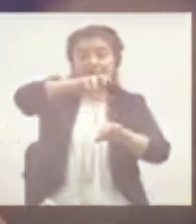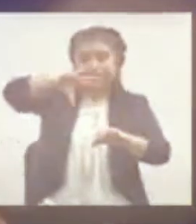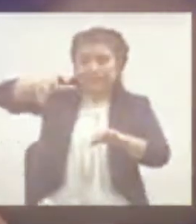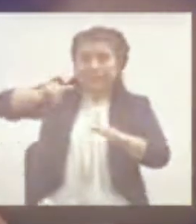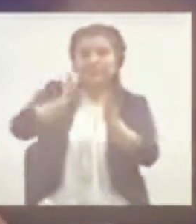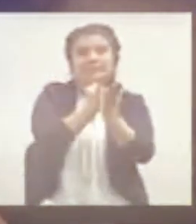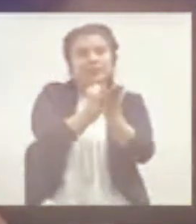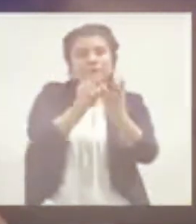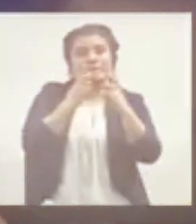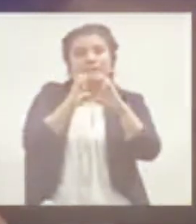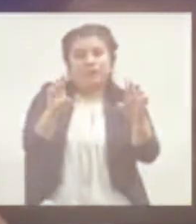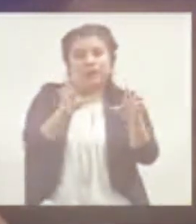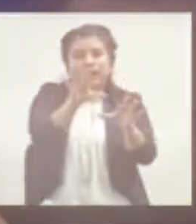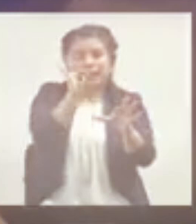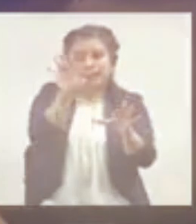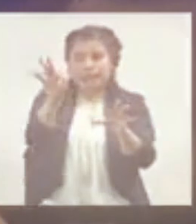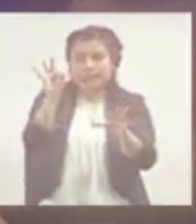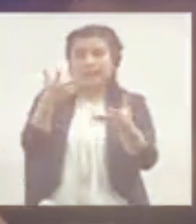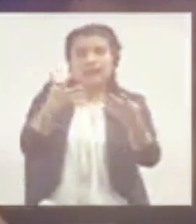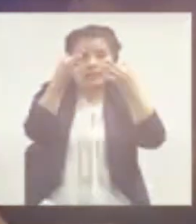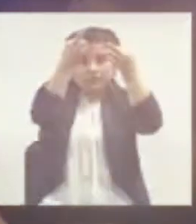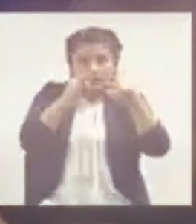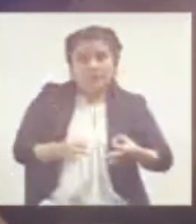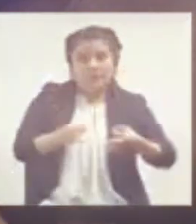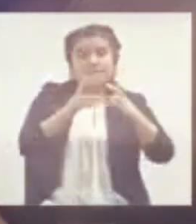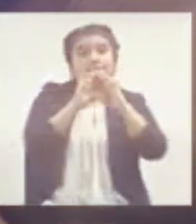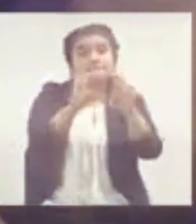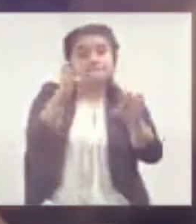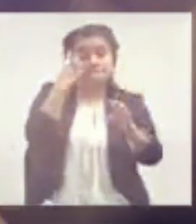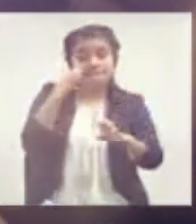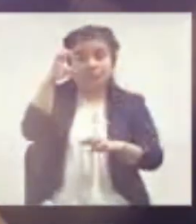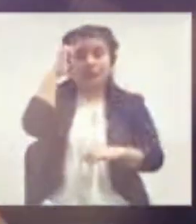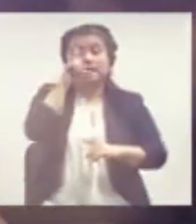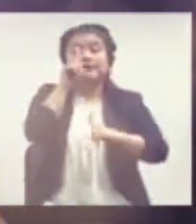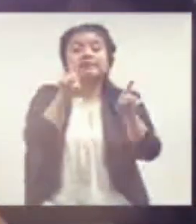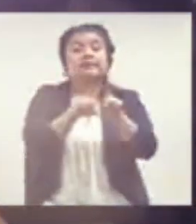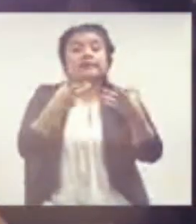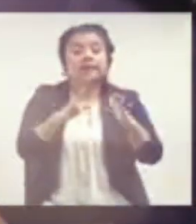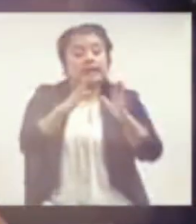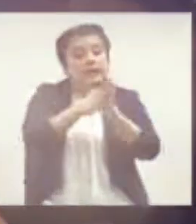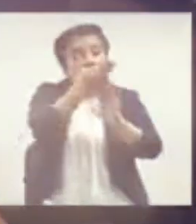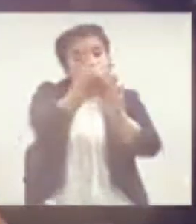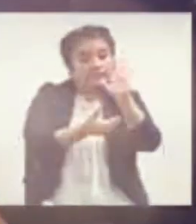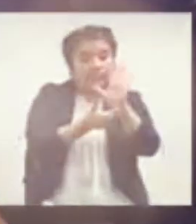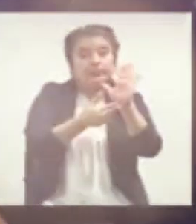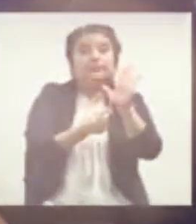fueron electos en la toma de decisiones de política pública. Sin embargo, en la propuesta de la